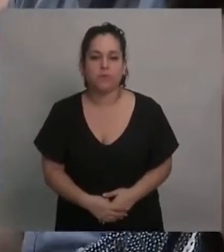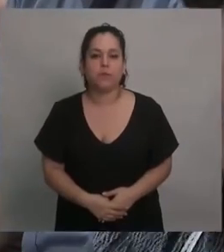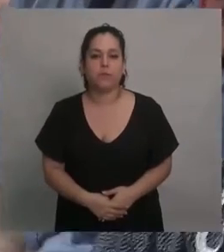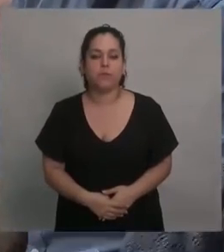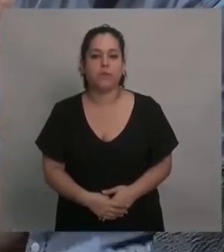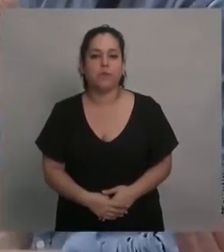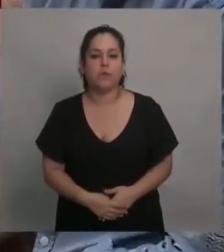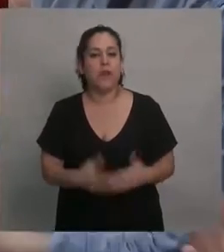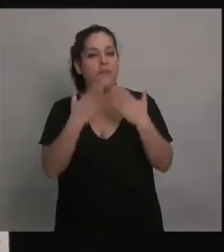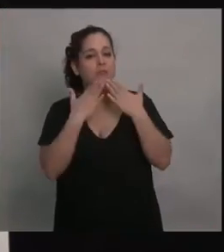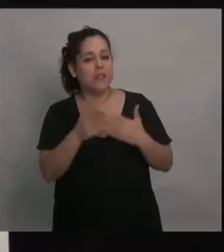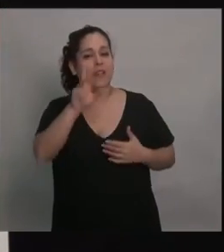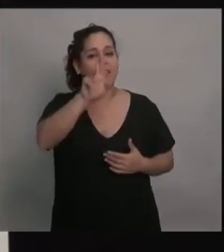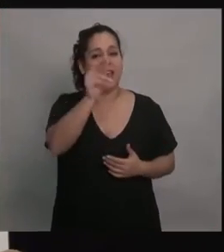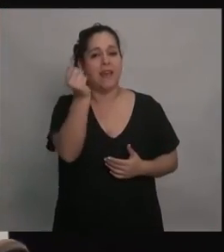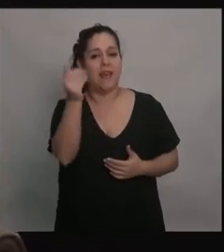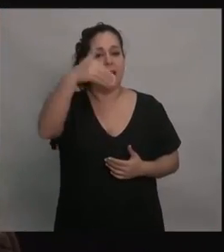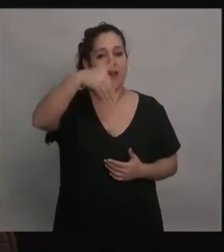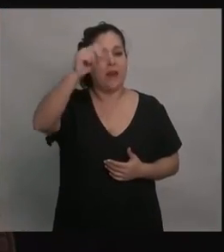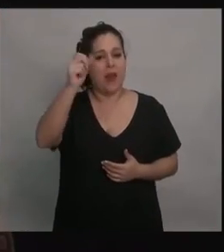Muchas gracias, Ramón.